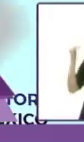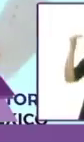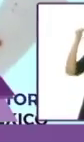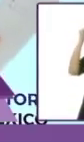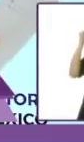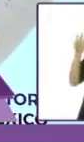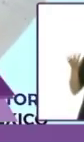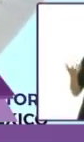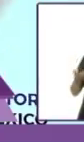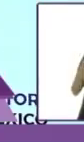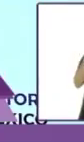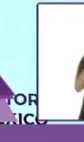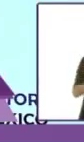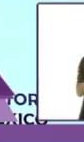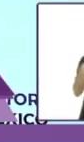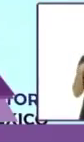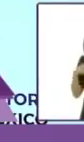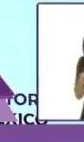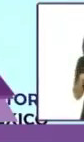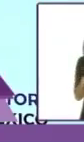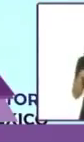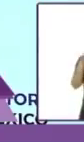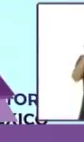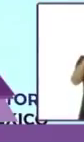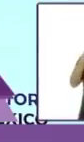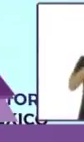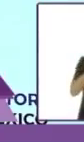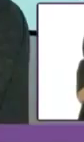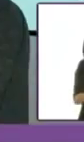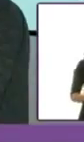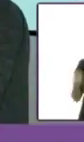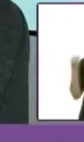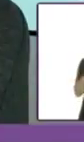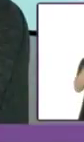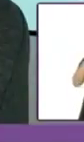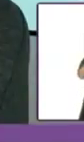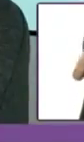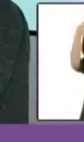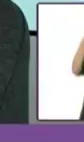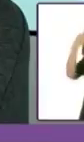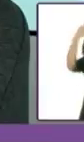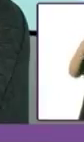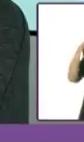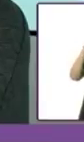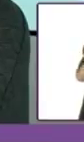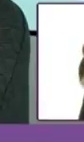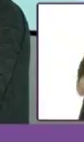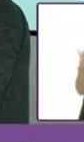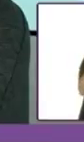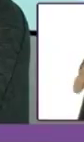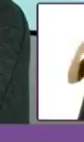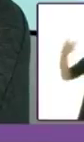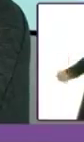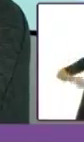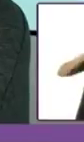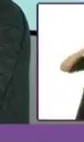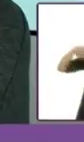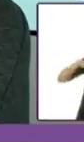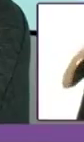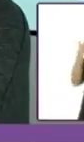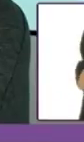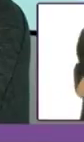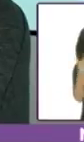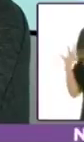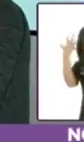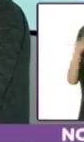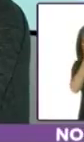fue esa administración de Dolores Padierna, en la que formaba parte Suárez del Real, pero yo creo que, como tú dices, pues ya es un tema